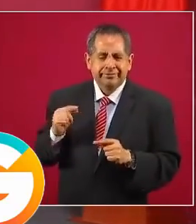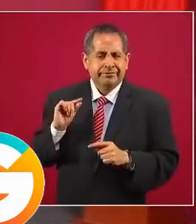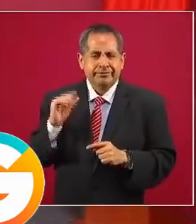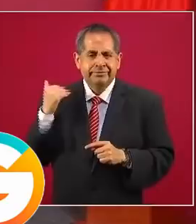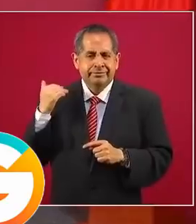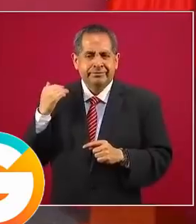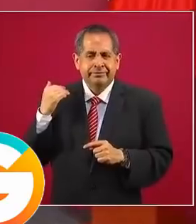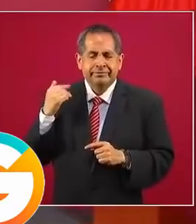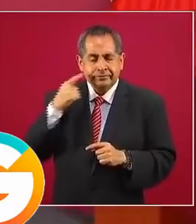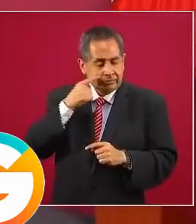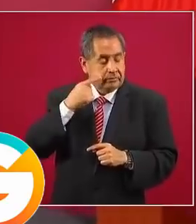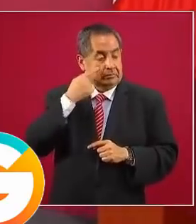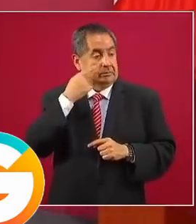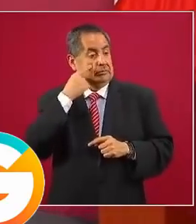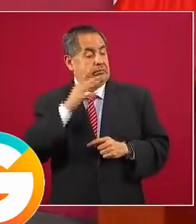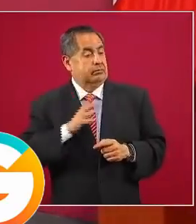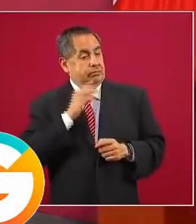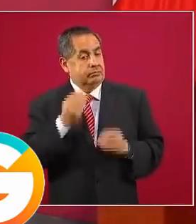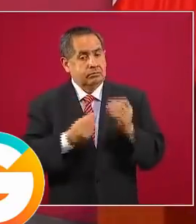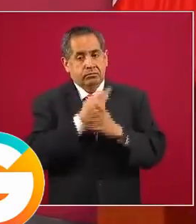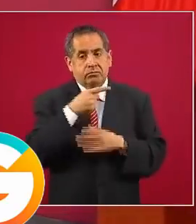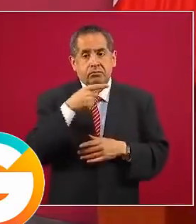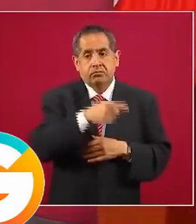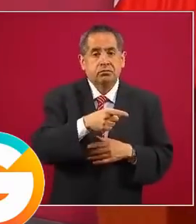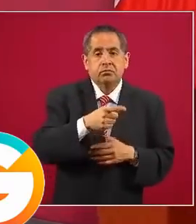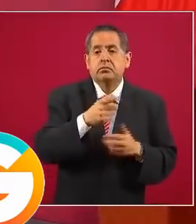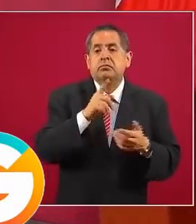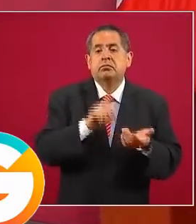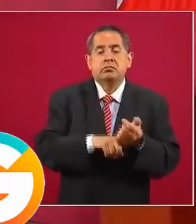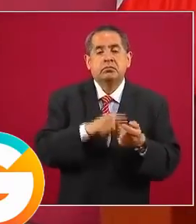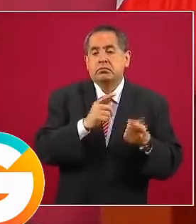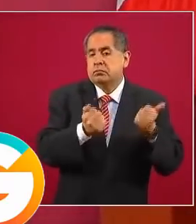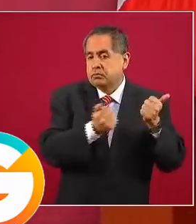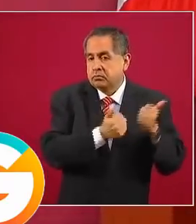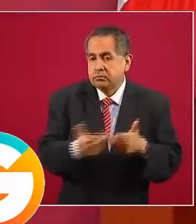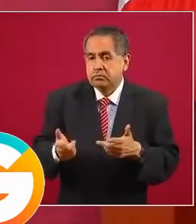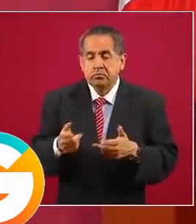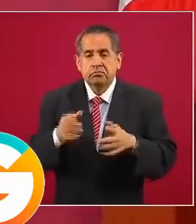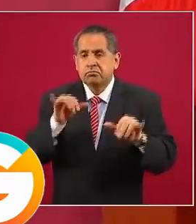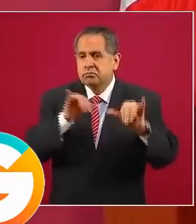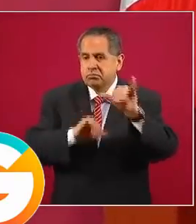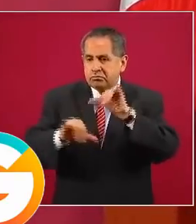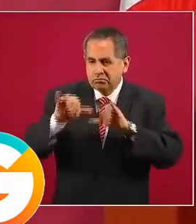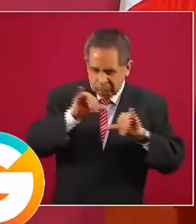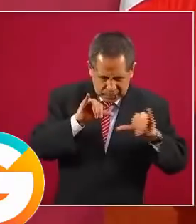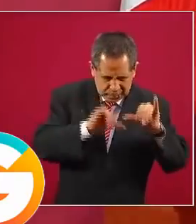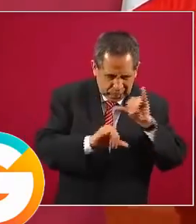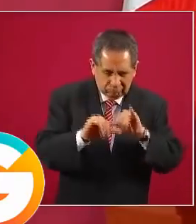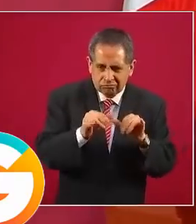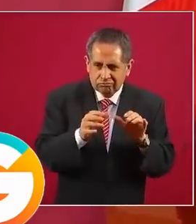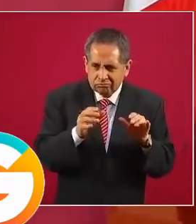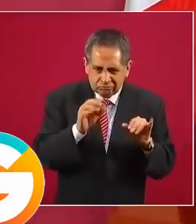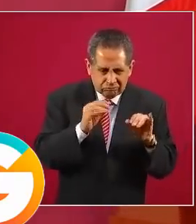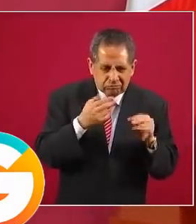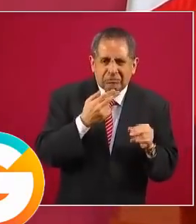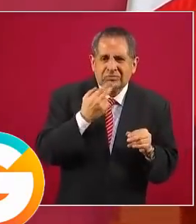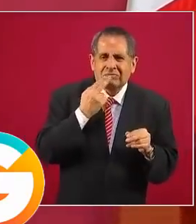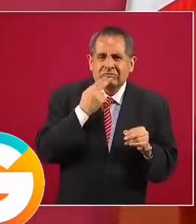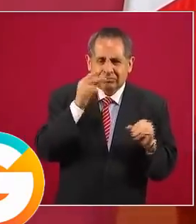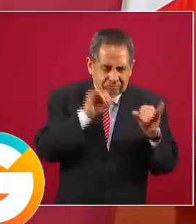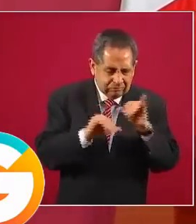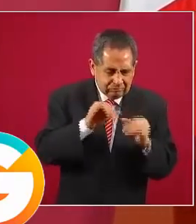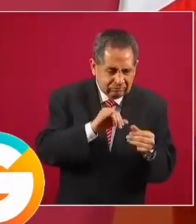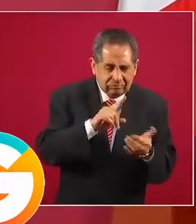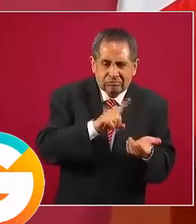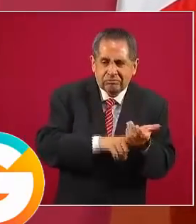viene predominando es la introducción de químicos de sustancias,